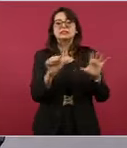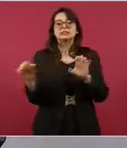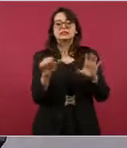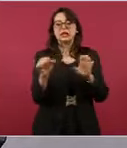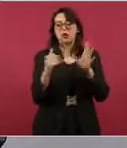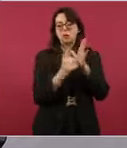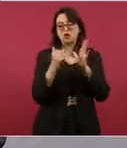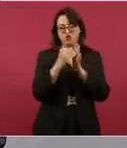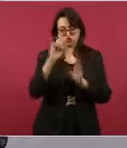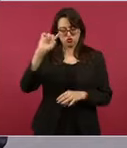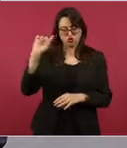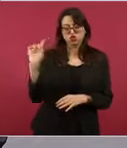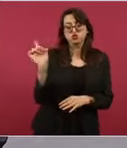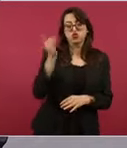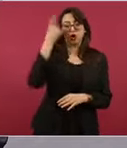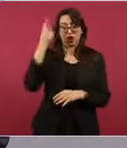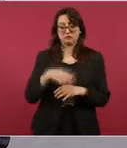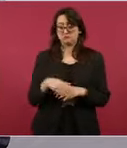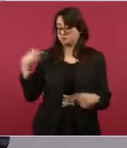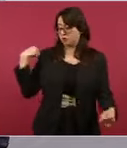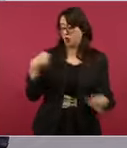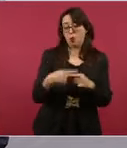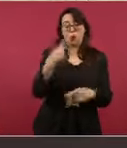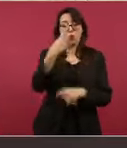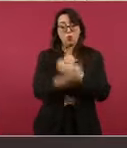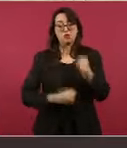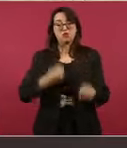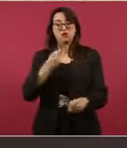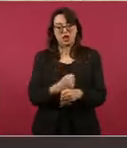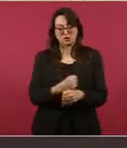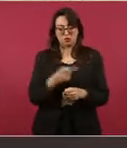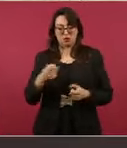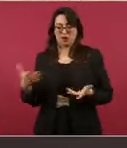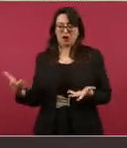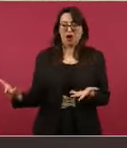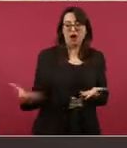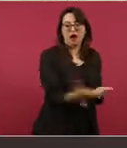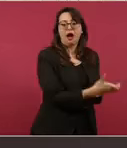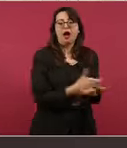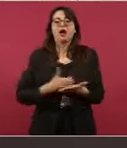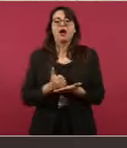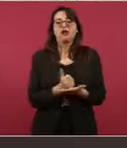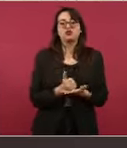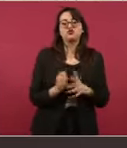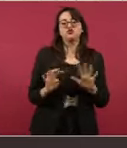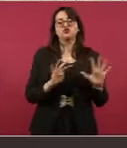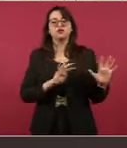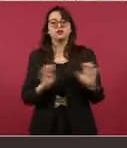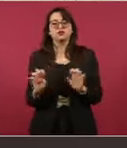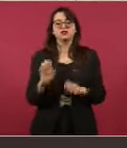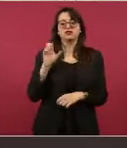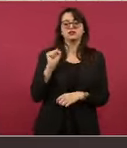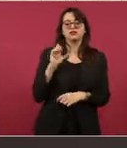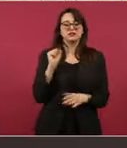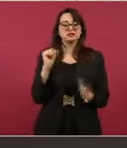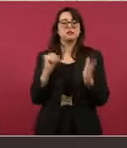$600 millones. A menos de un año ha dejado una utilidad al país de